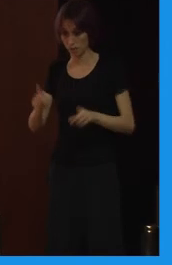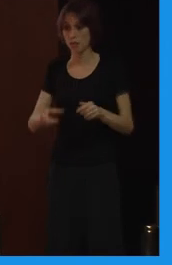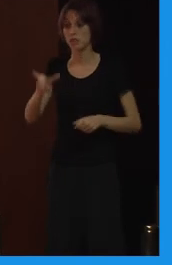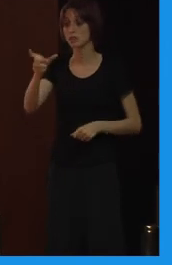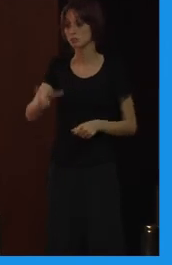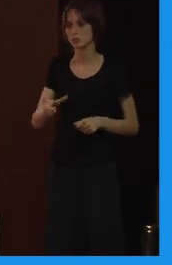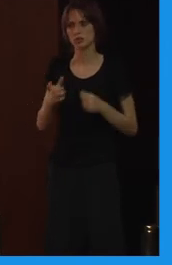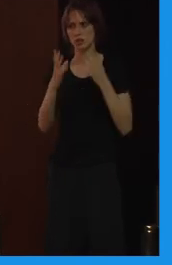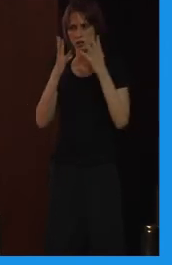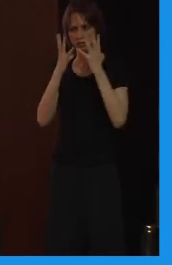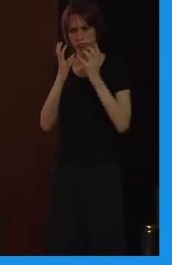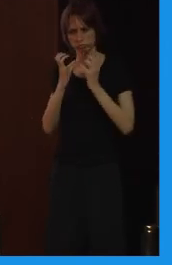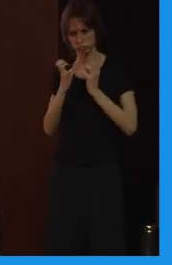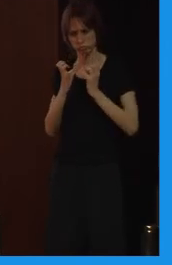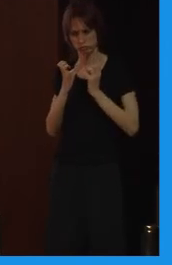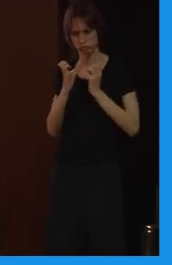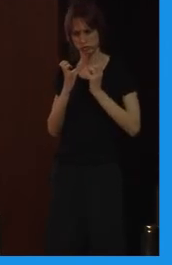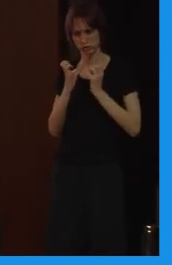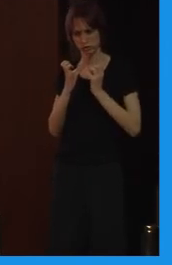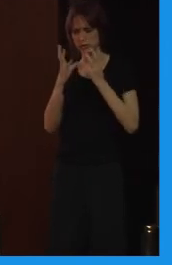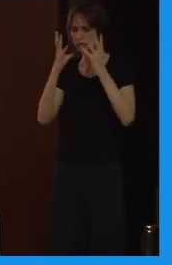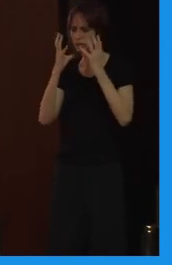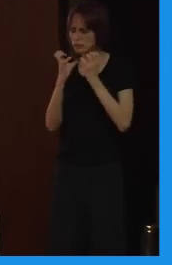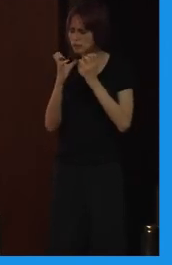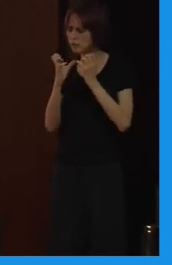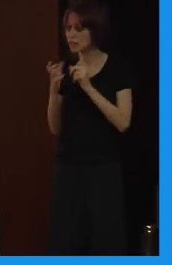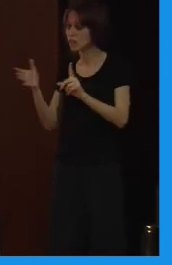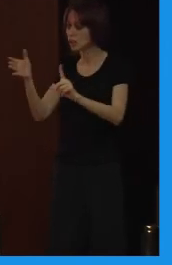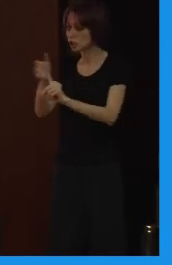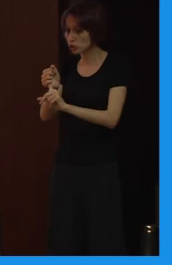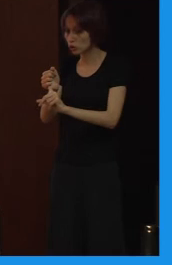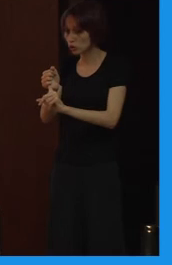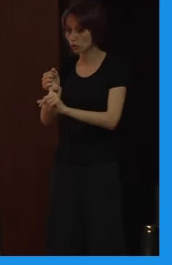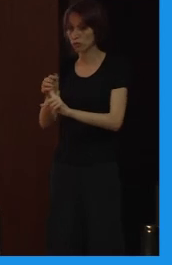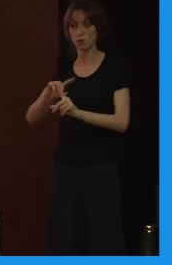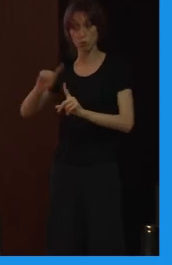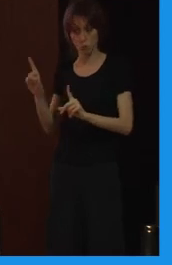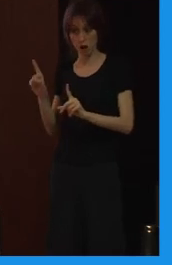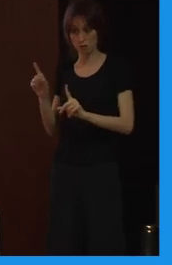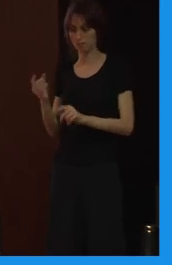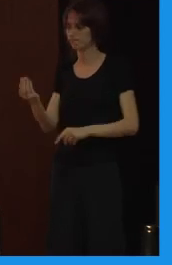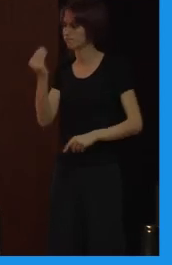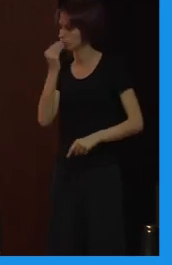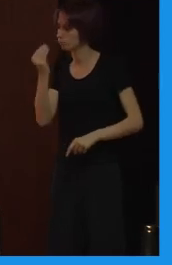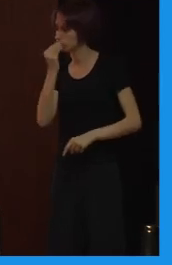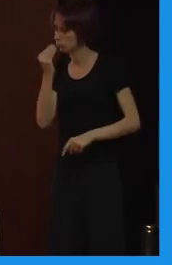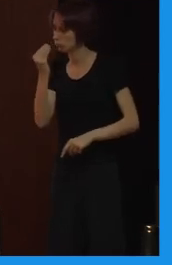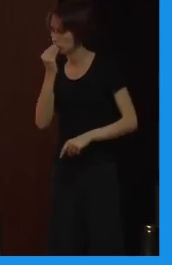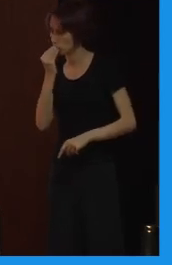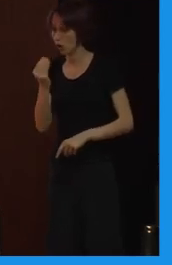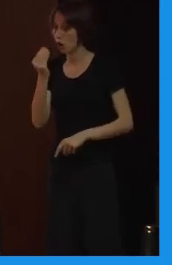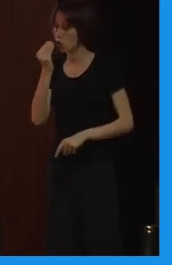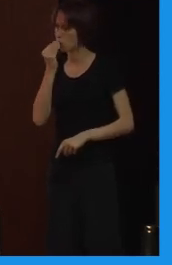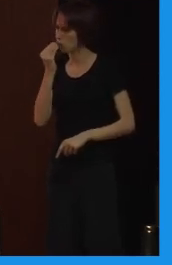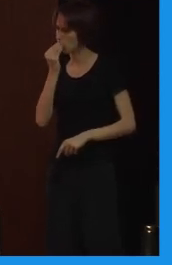más recurre generalmente? Algo que la comida rápida y normalmente hipercalórica.